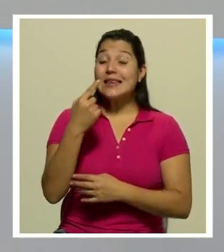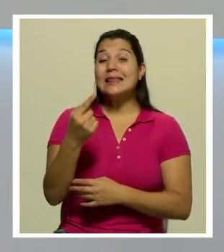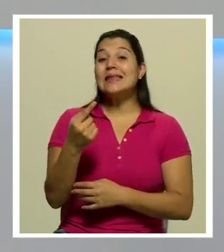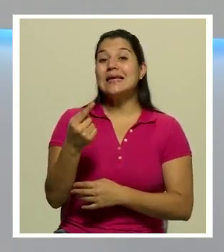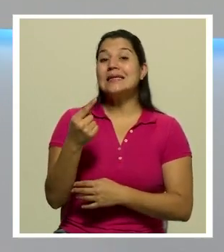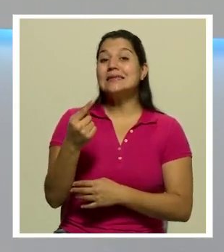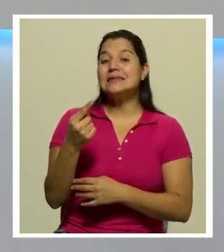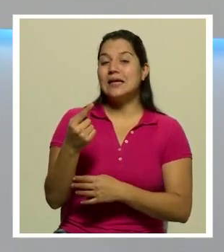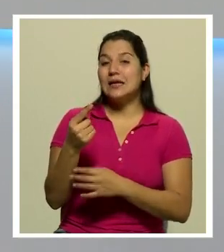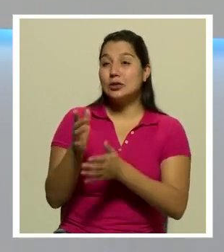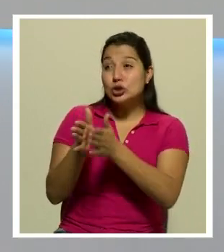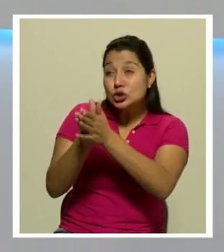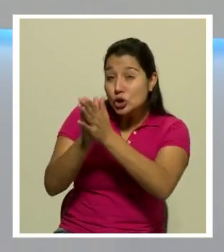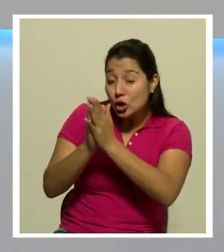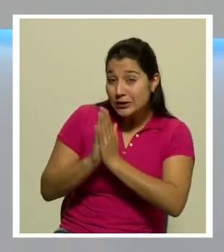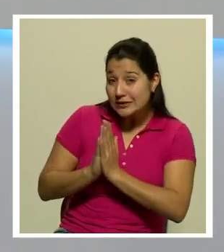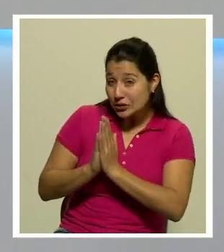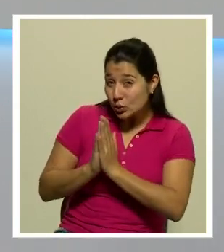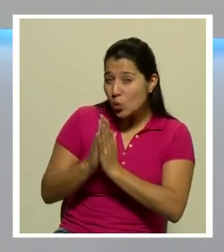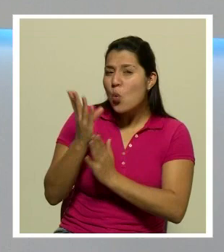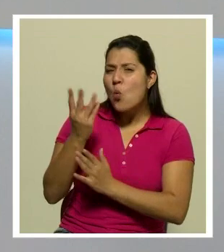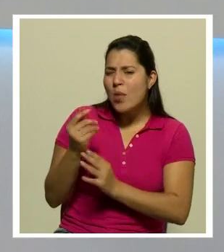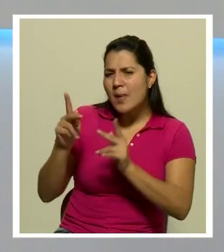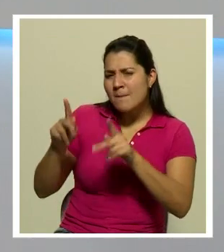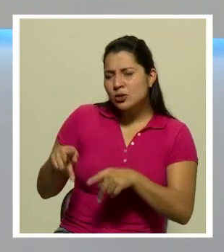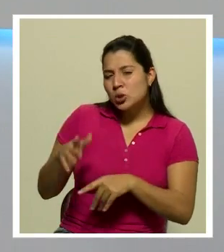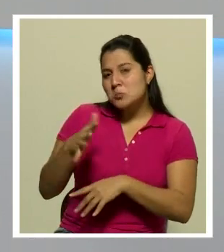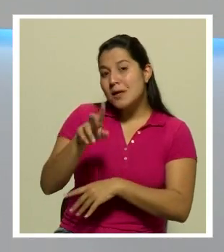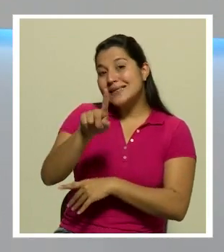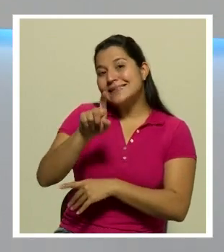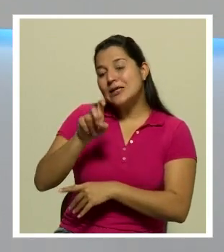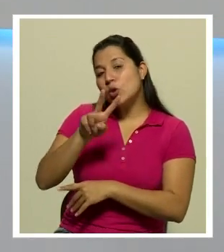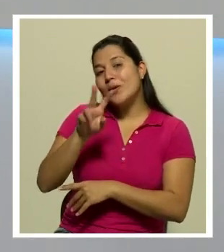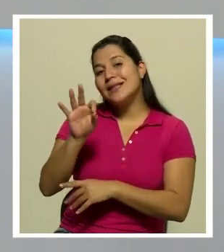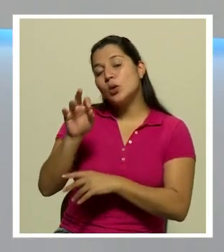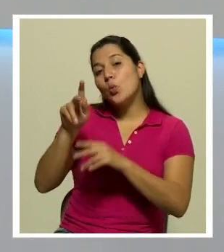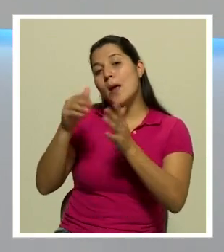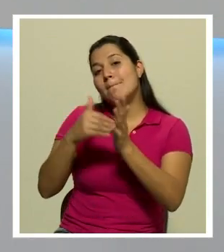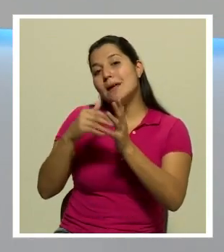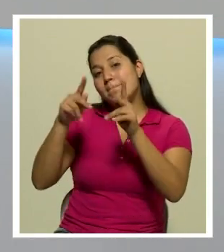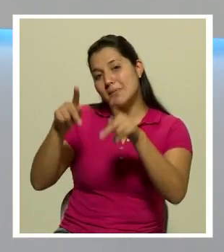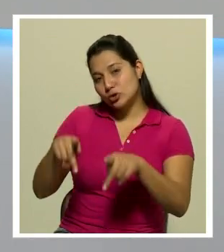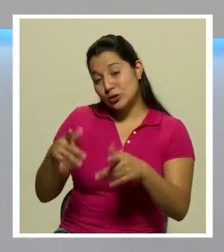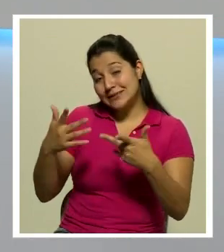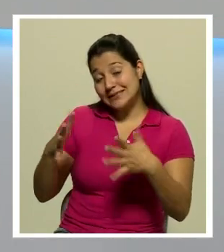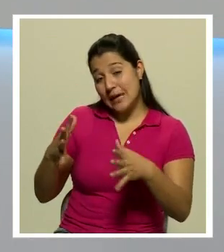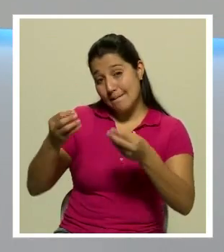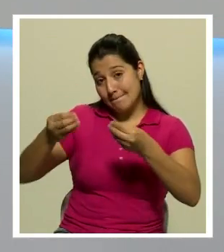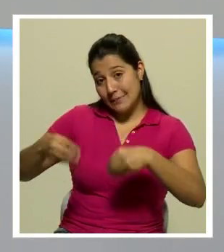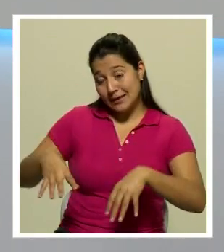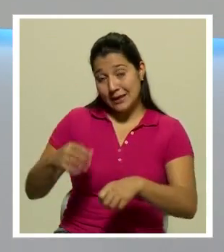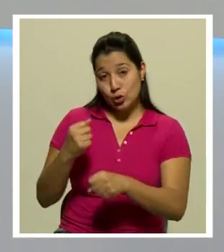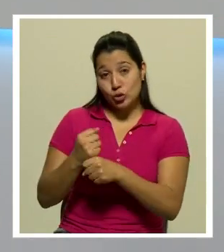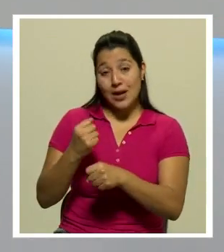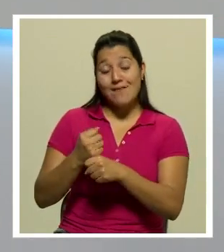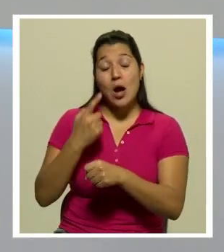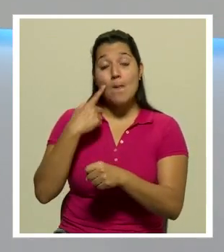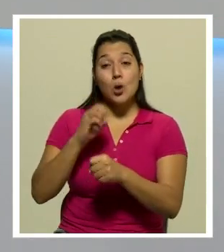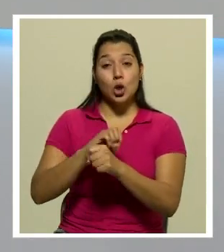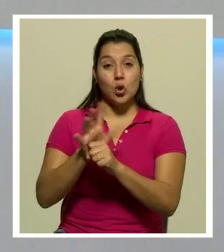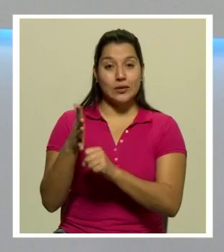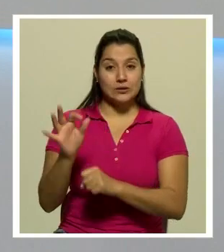solicitudes recibidas, unas 129.000 personas han perdido su trabajo por causa del